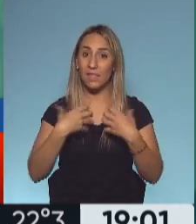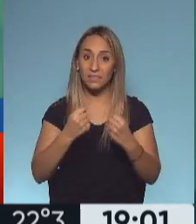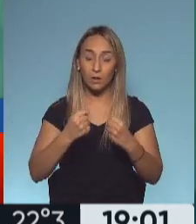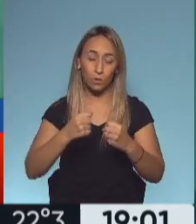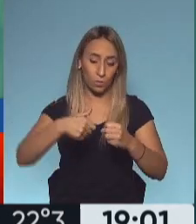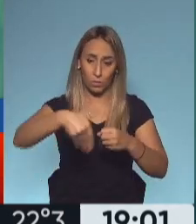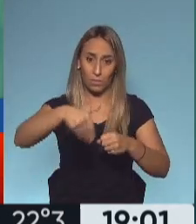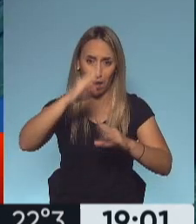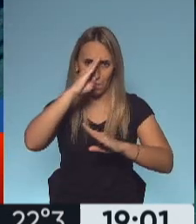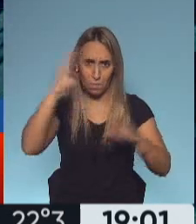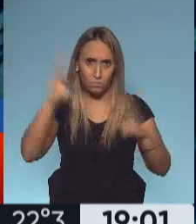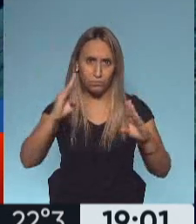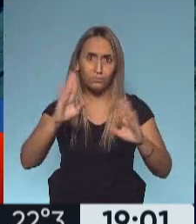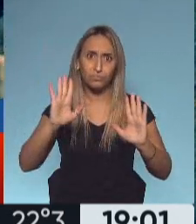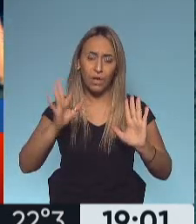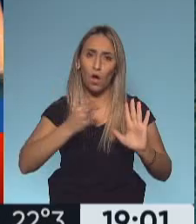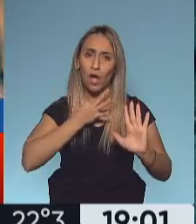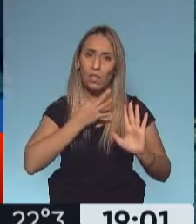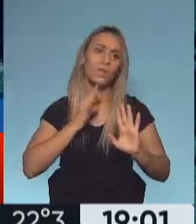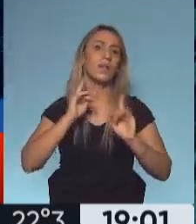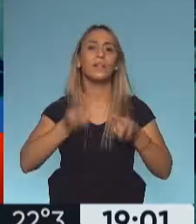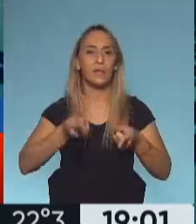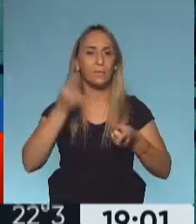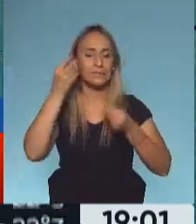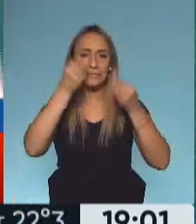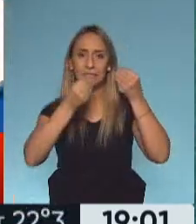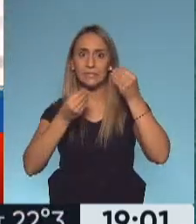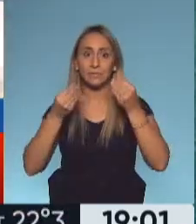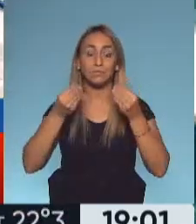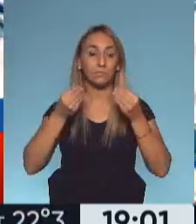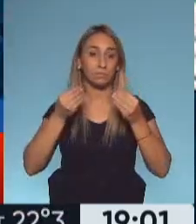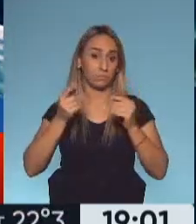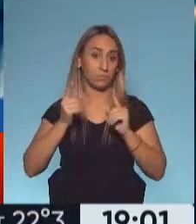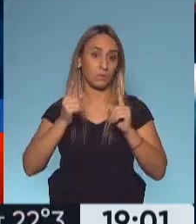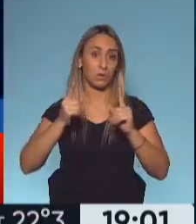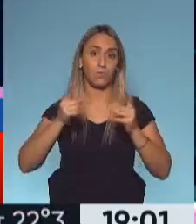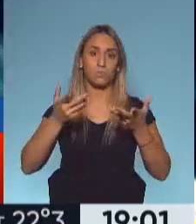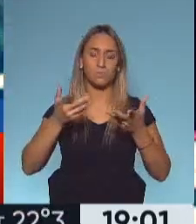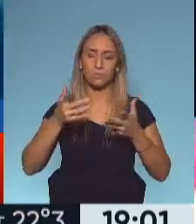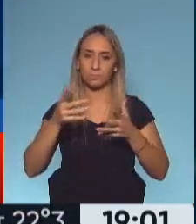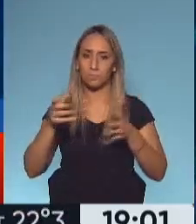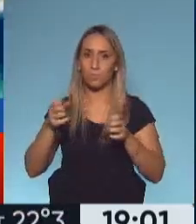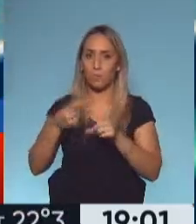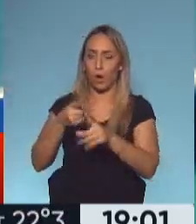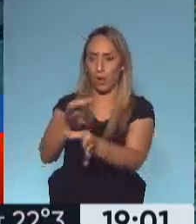colapso. Y la preocupación también circula por el ambiente educativo.